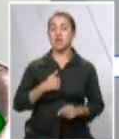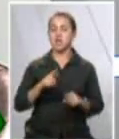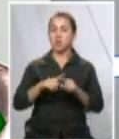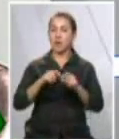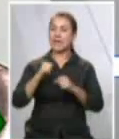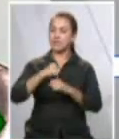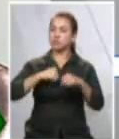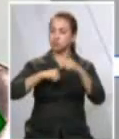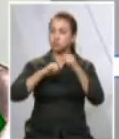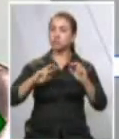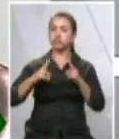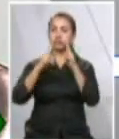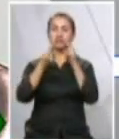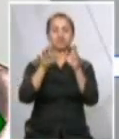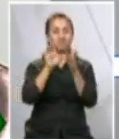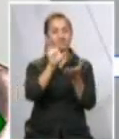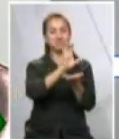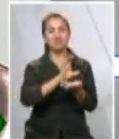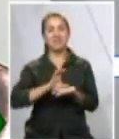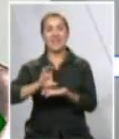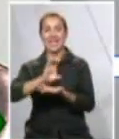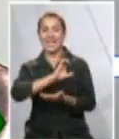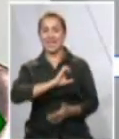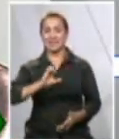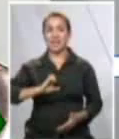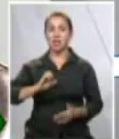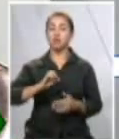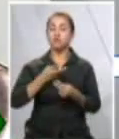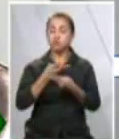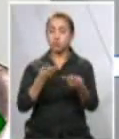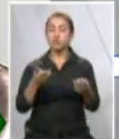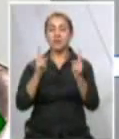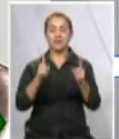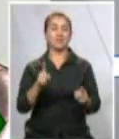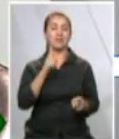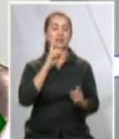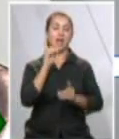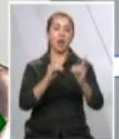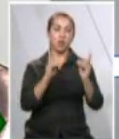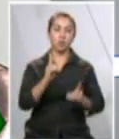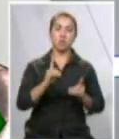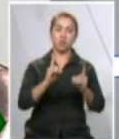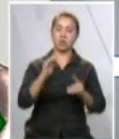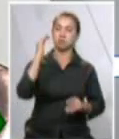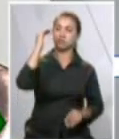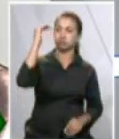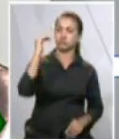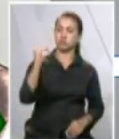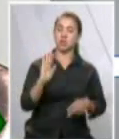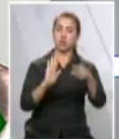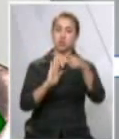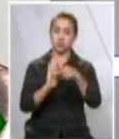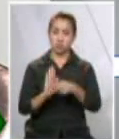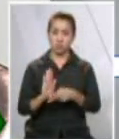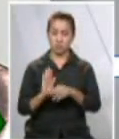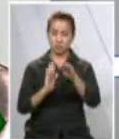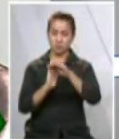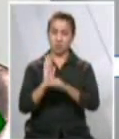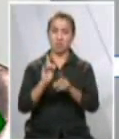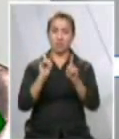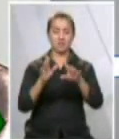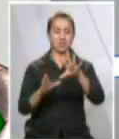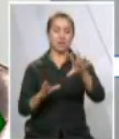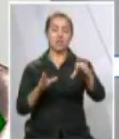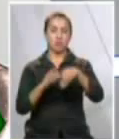infraestructura del Estado y la infraestructura pública hoy día debe tener ciertos cánones y debe ser precisamente